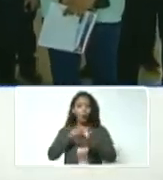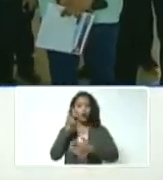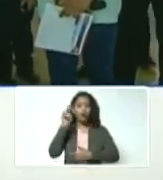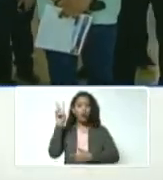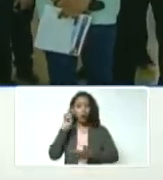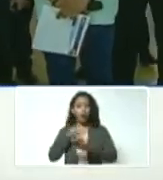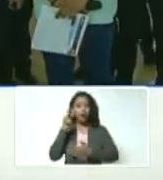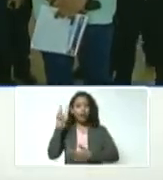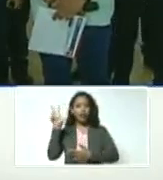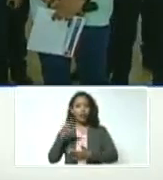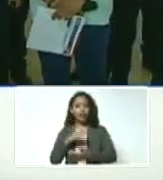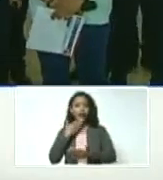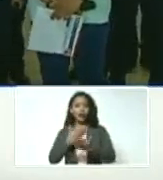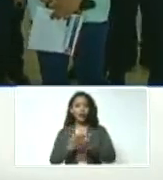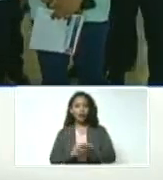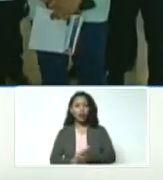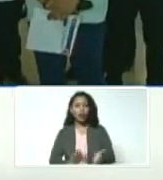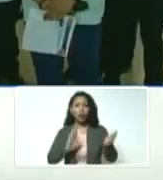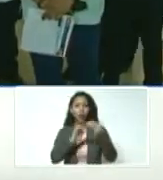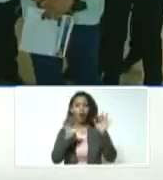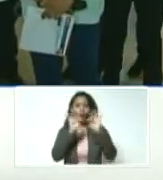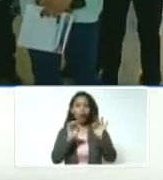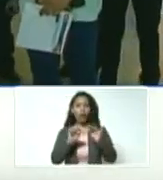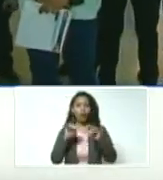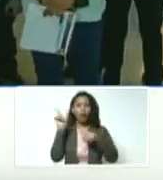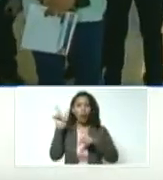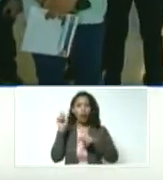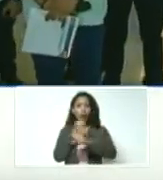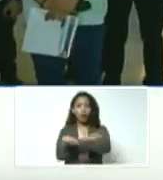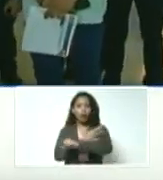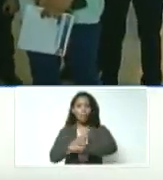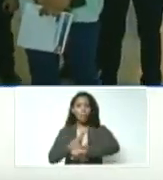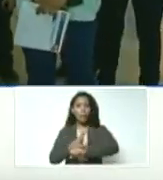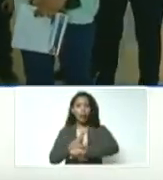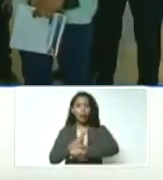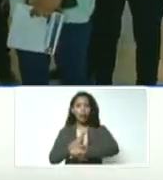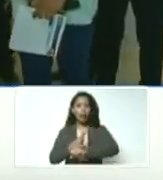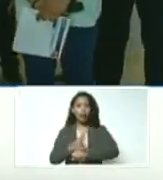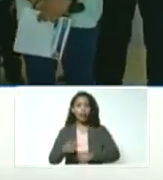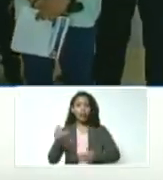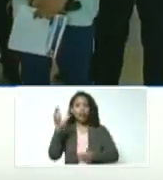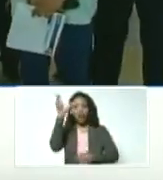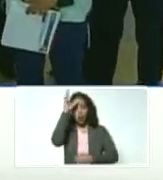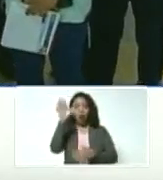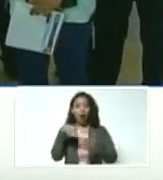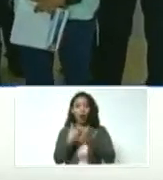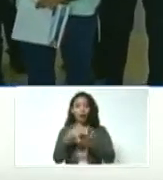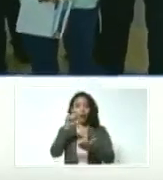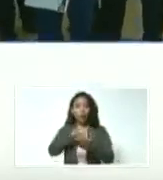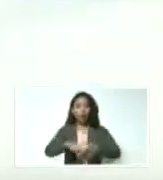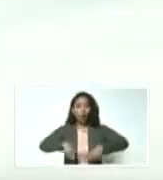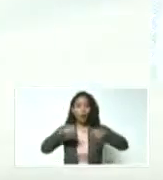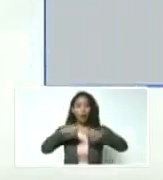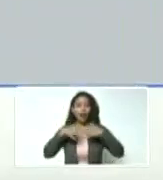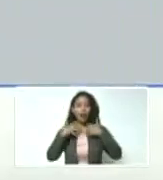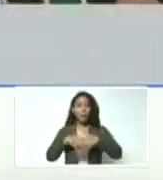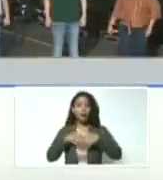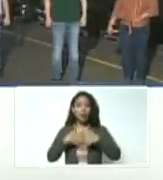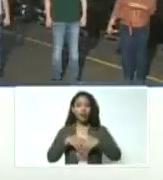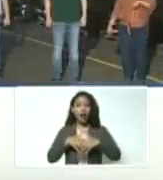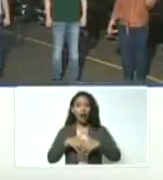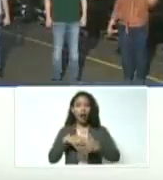2022-2023. Agradecido. Igualmente, nos vamos del Sambil de Paraguaná al Centro Comercial Empresarial en